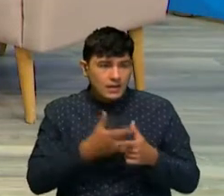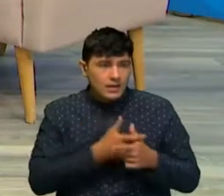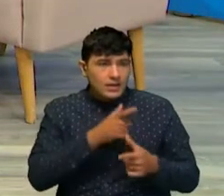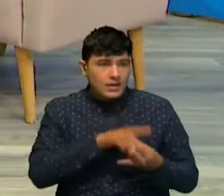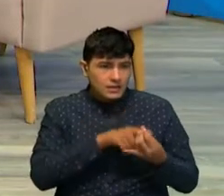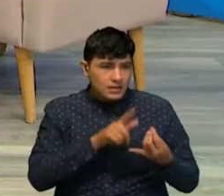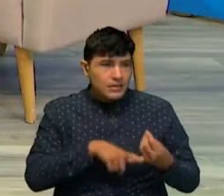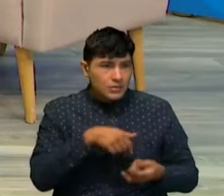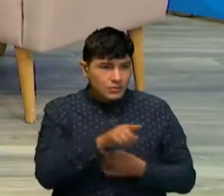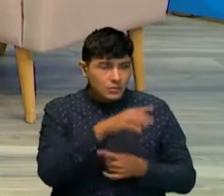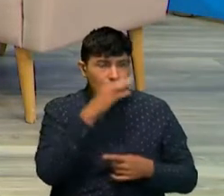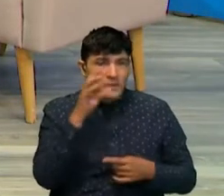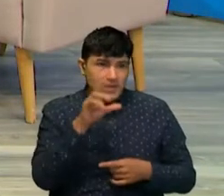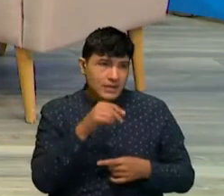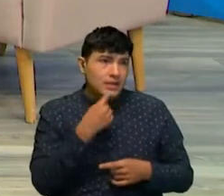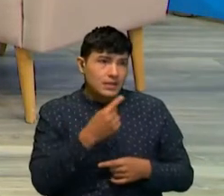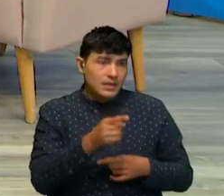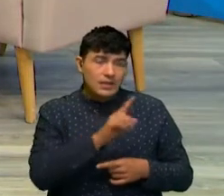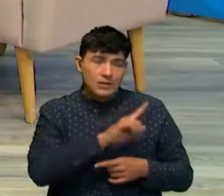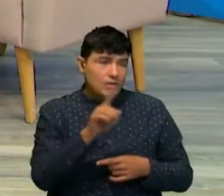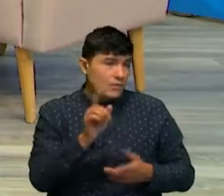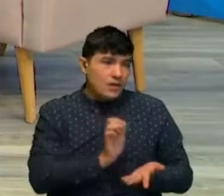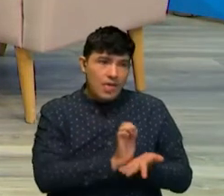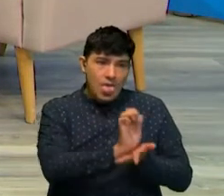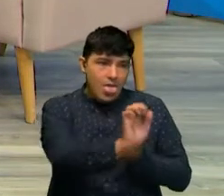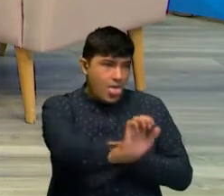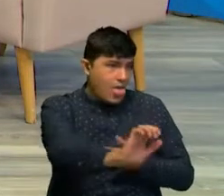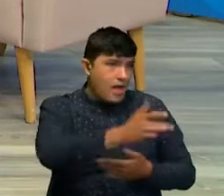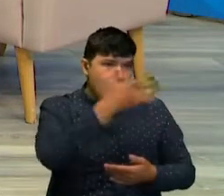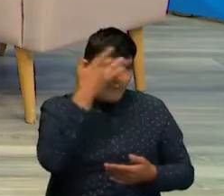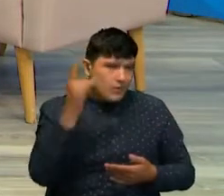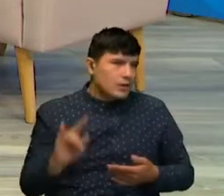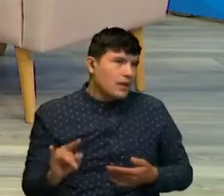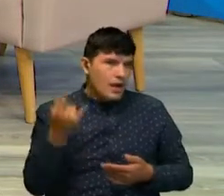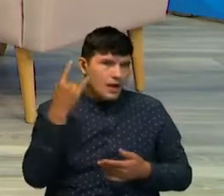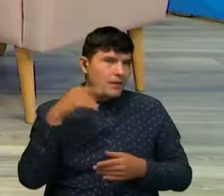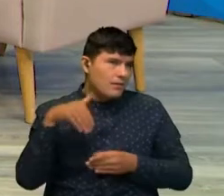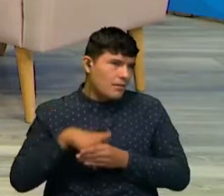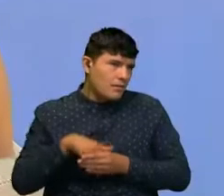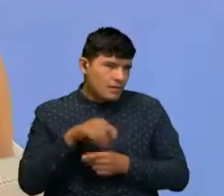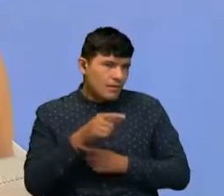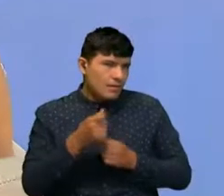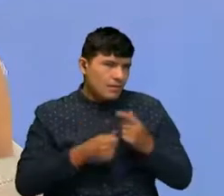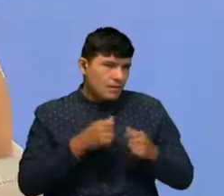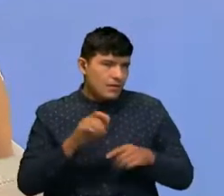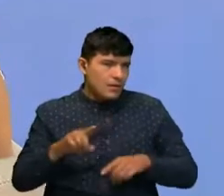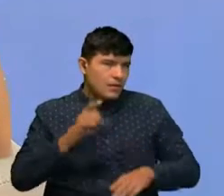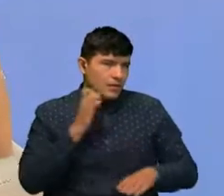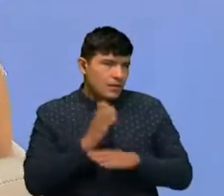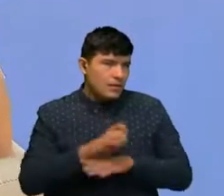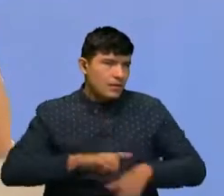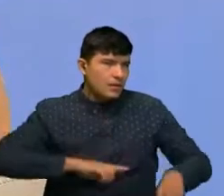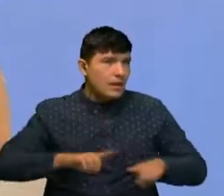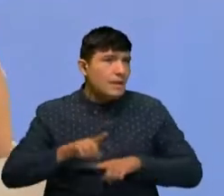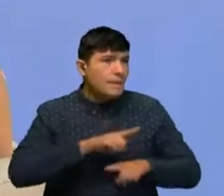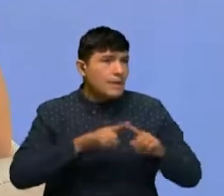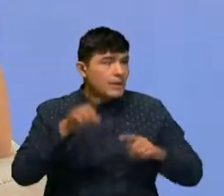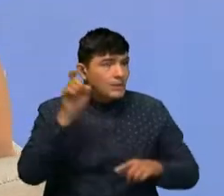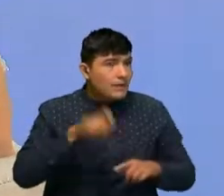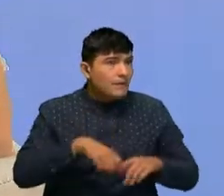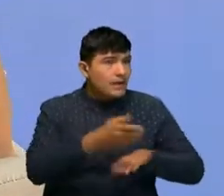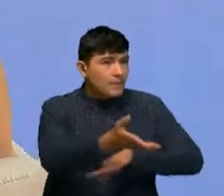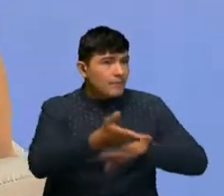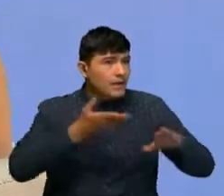en este caso se lo niegan, sí, se lo va a negar la entidad de seguridad social porque es algo que le queda los recursos a la entidad administradora y lo que hay que hacer es reclamar